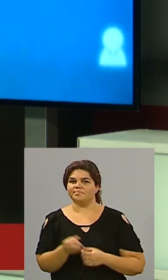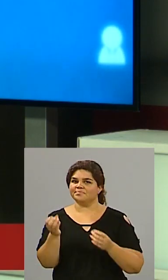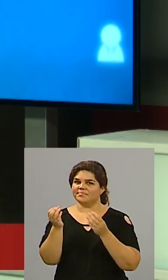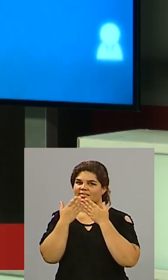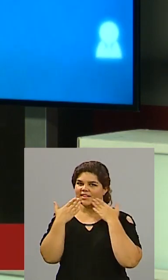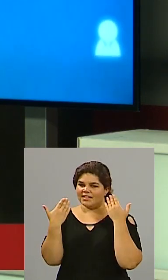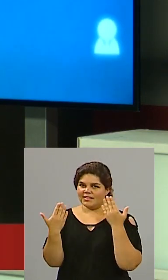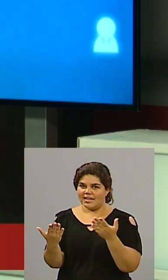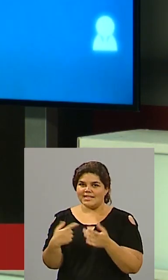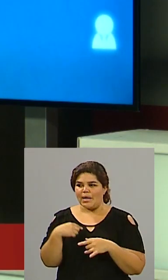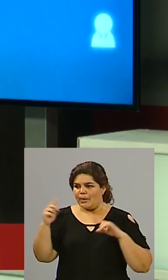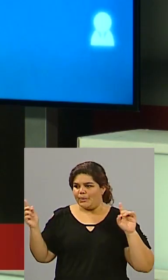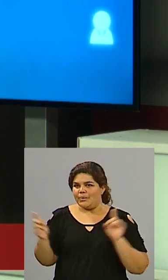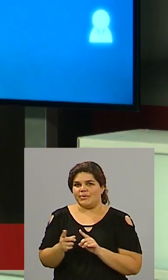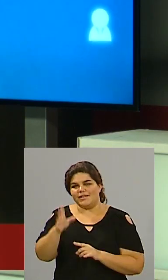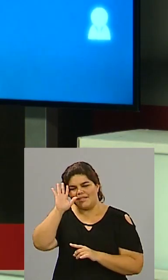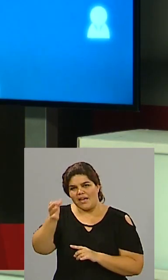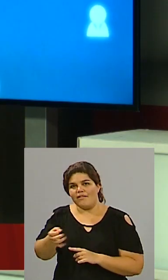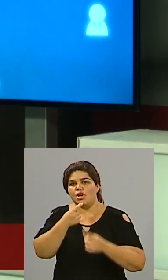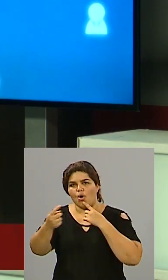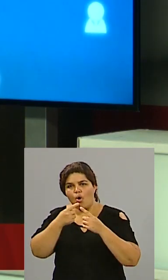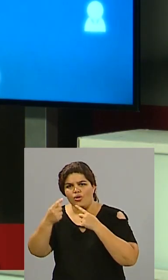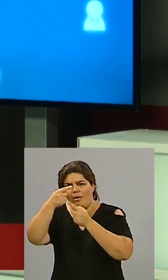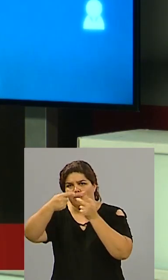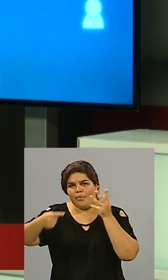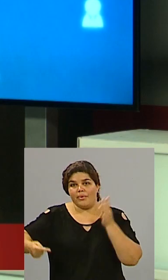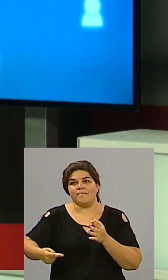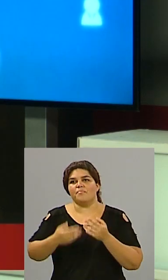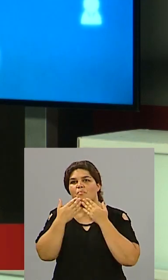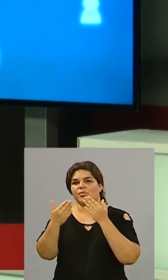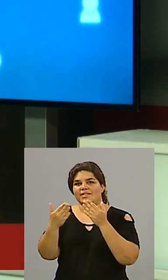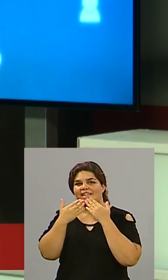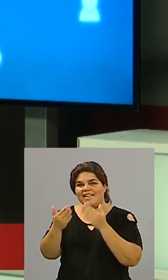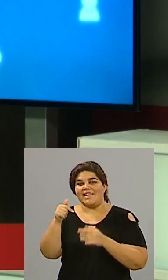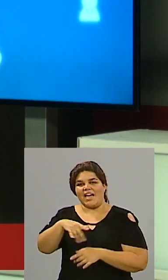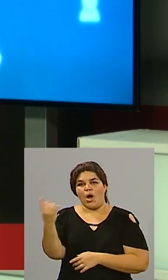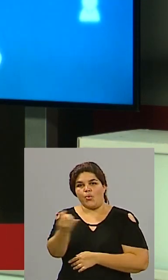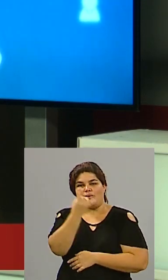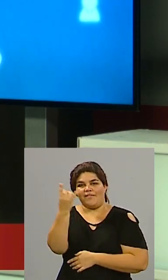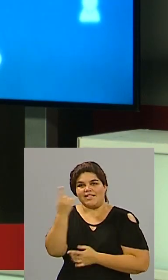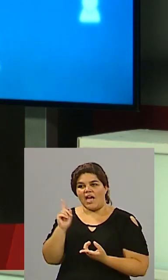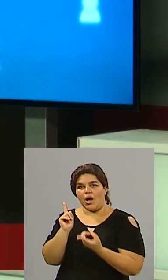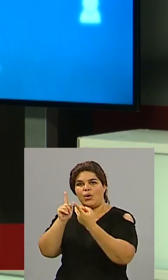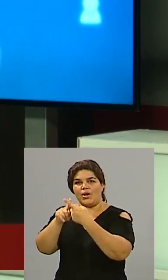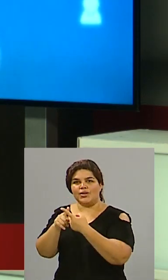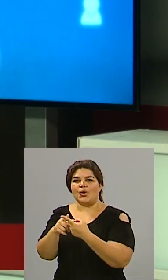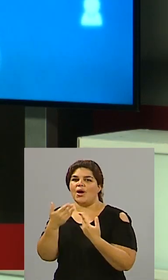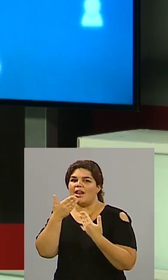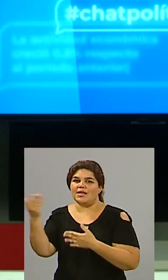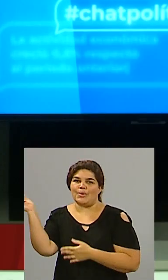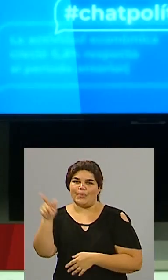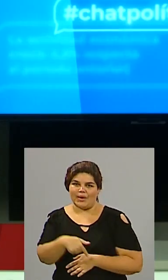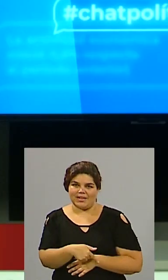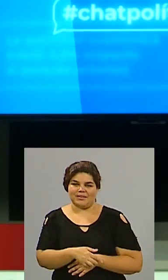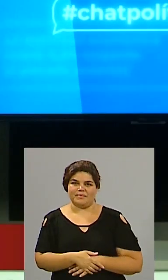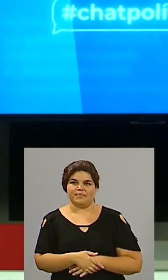nosotros. Sabemos que hay mucha demanda para notas, pero bueno, esa conexión que tenés con la universidad, bueno, ha hecho posible que te tengamos acá en el estudio. Bueno, así que